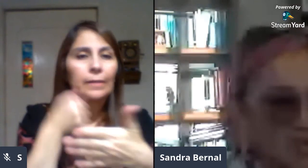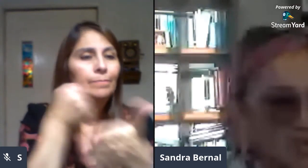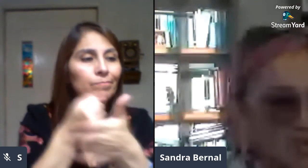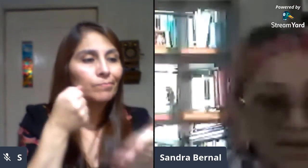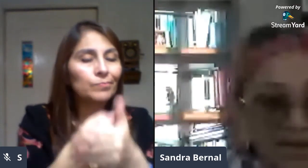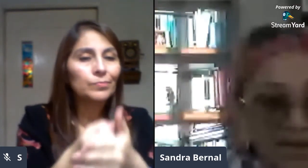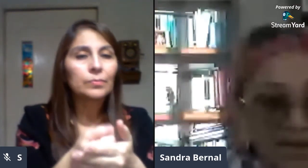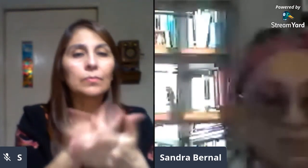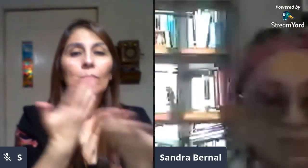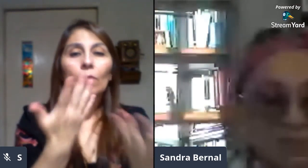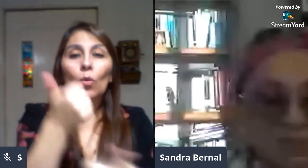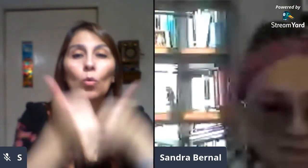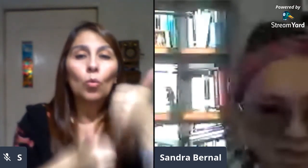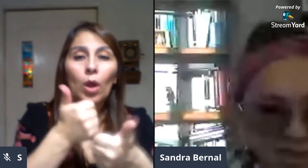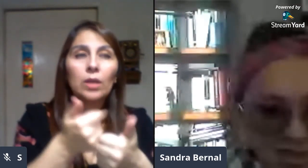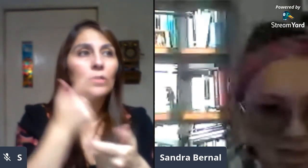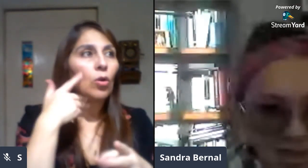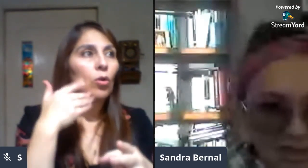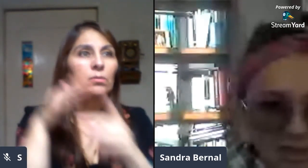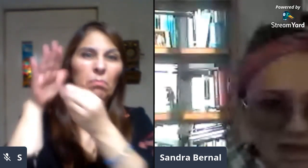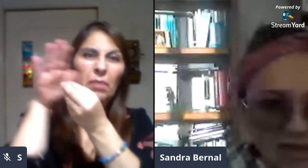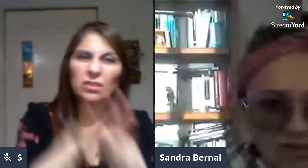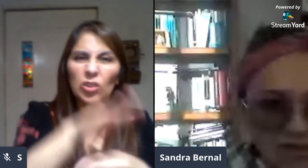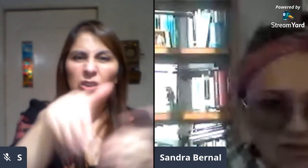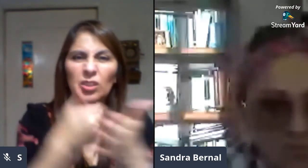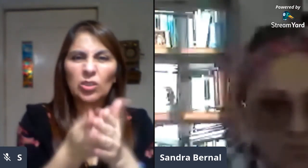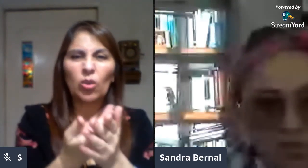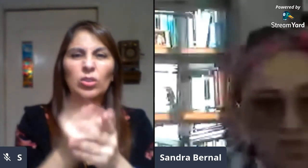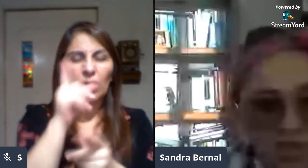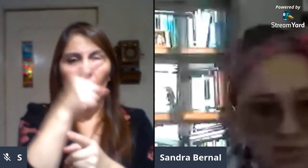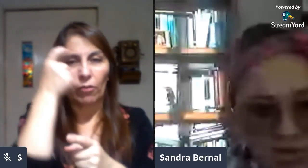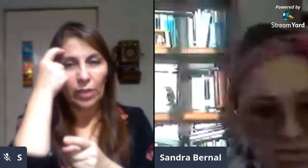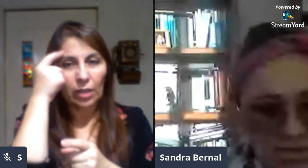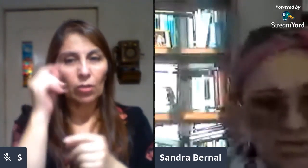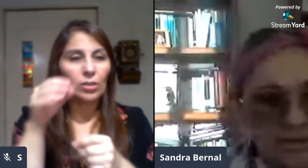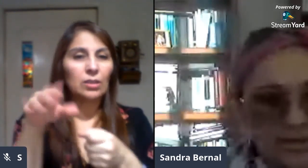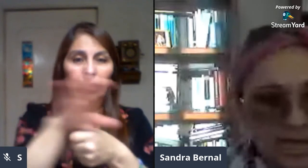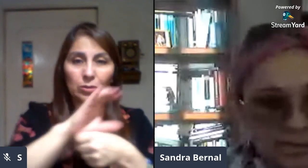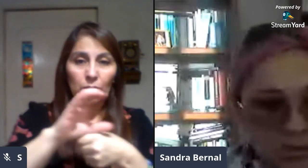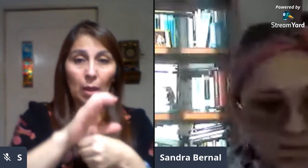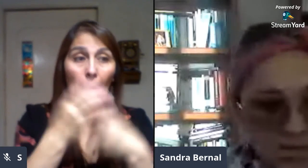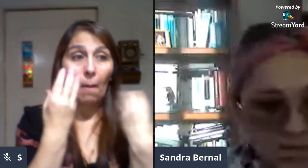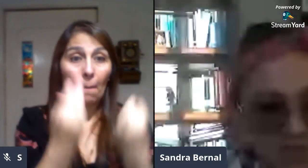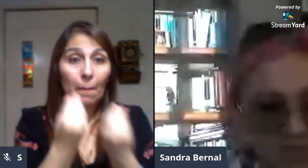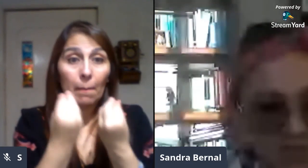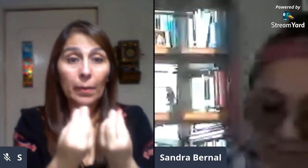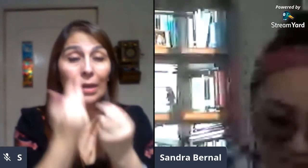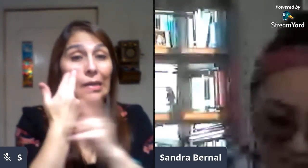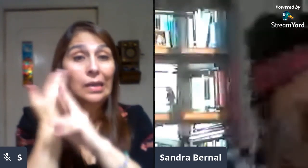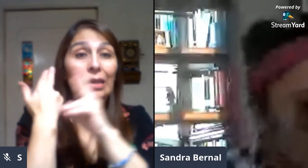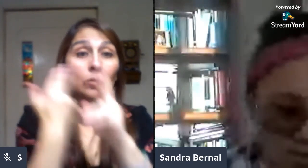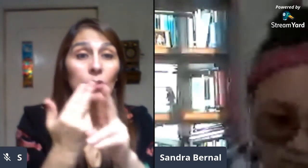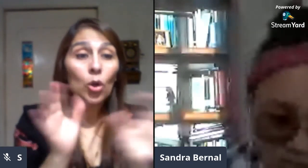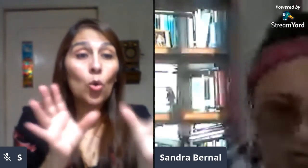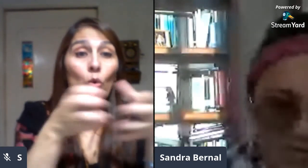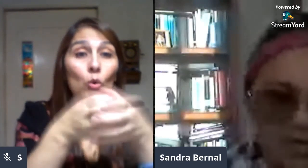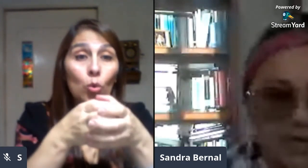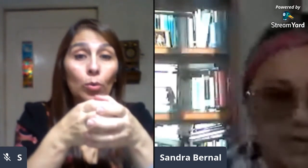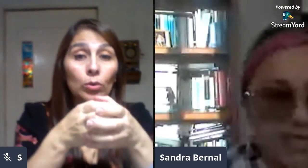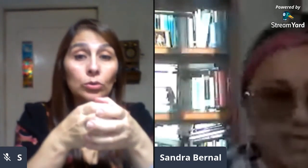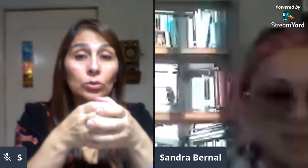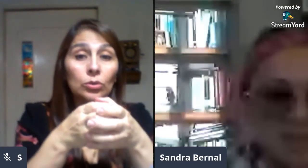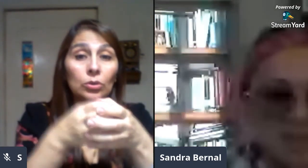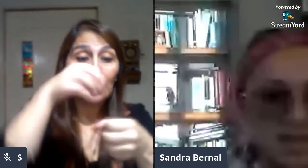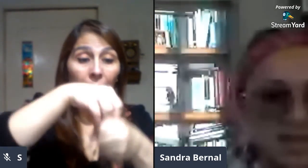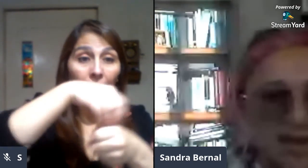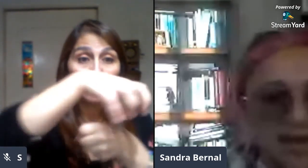de la sociedad, presión incluso estatal, para reconocer que hay unos sectores de la población, que en este caso otra vez